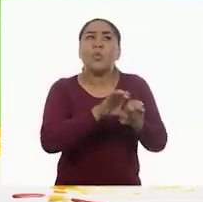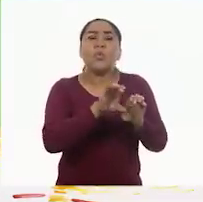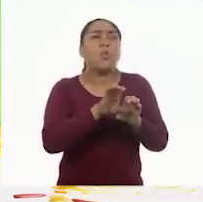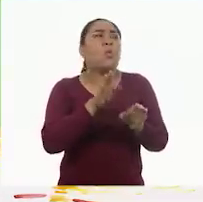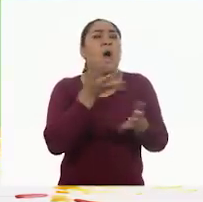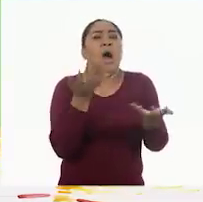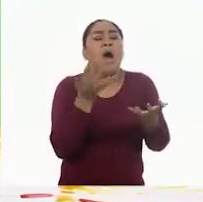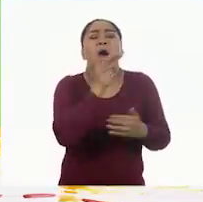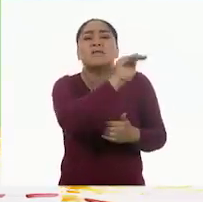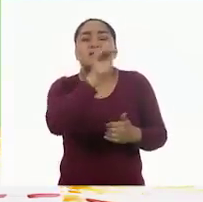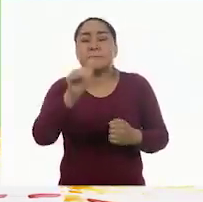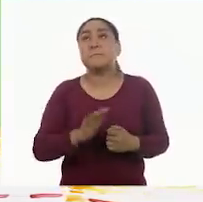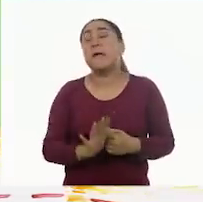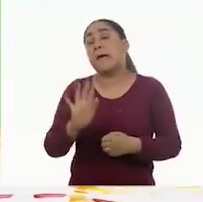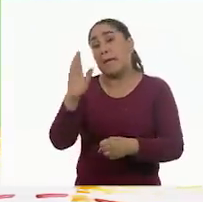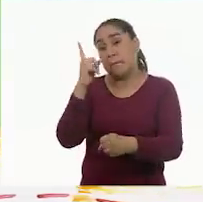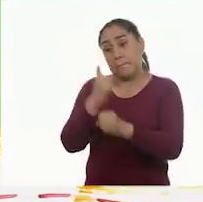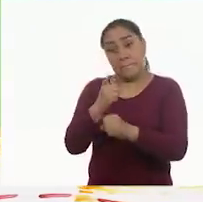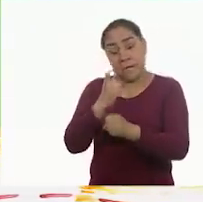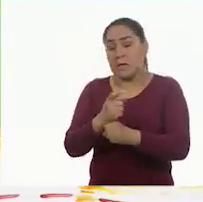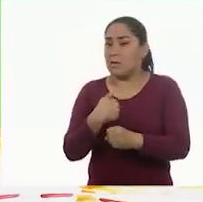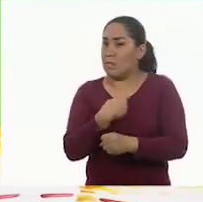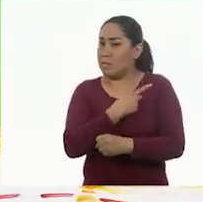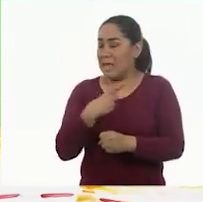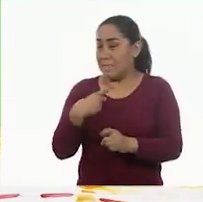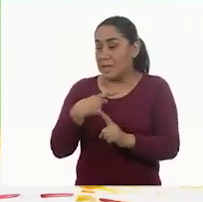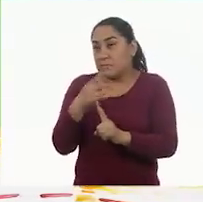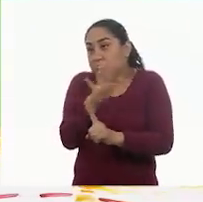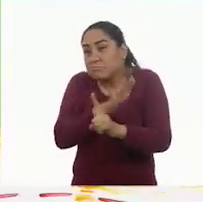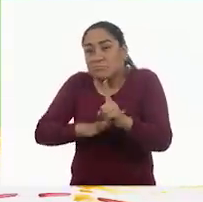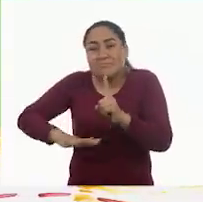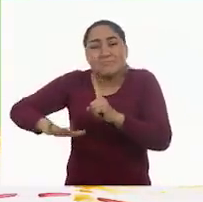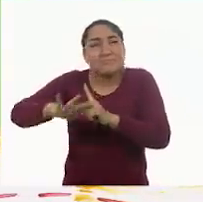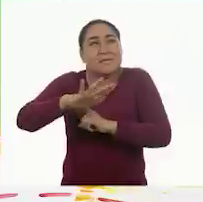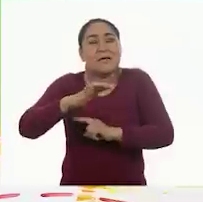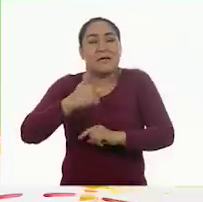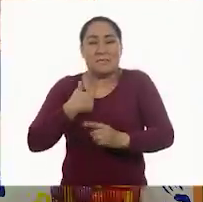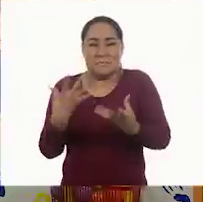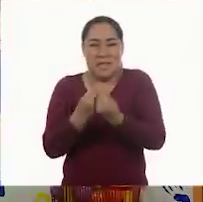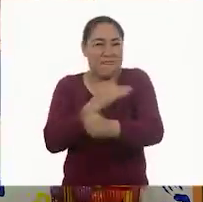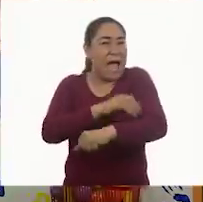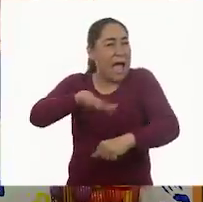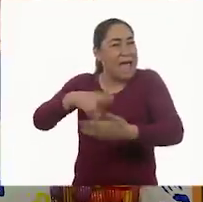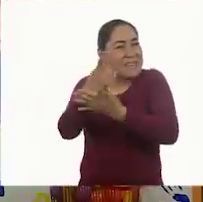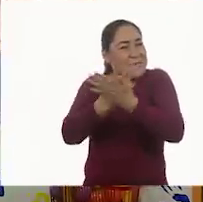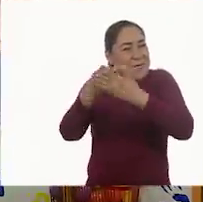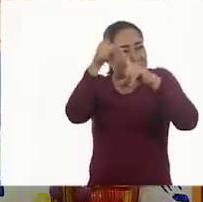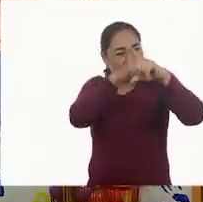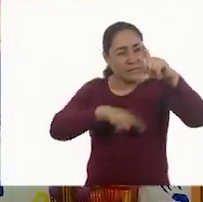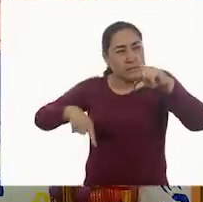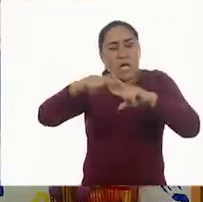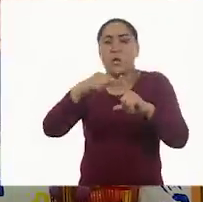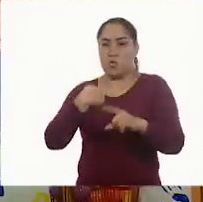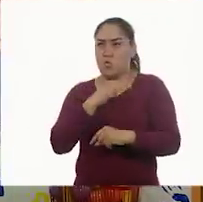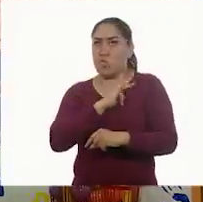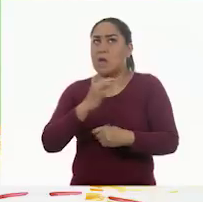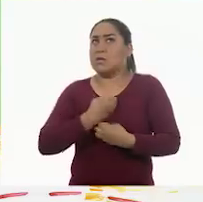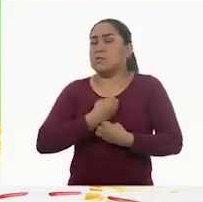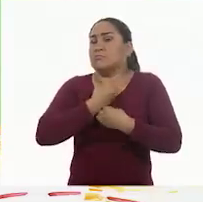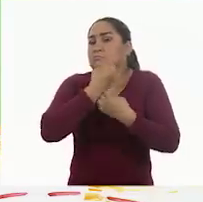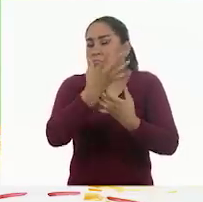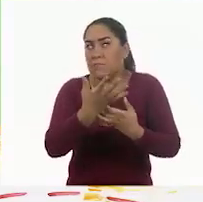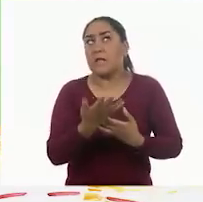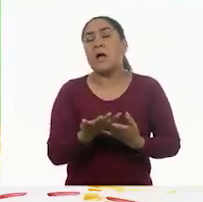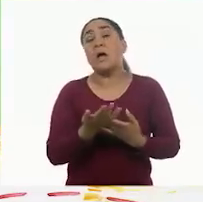primeramente expresarlo a quienes están cerca, así como en el círculo que se dibujó. Excelente. Y también saber